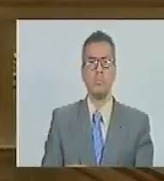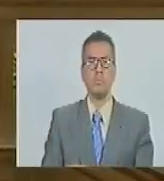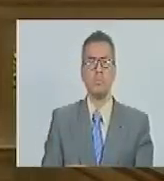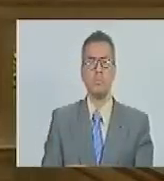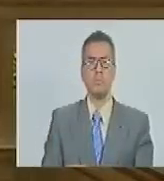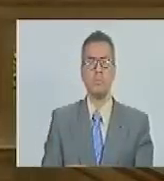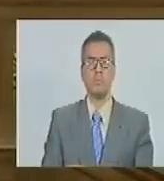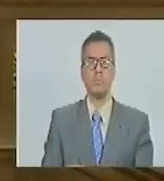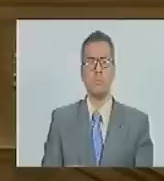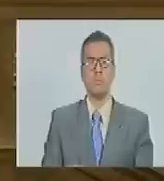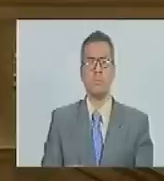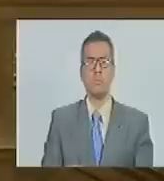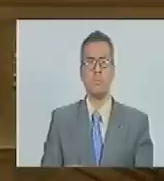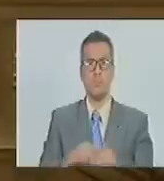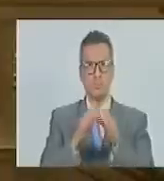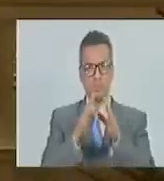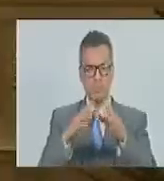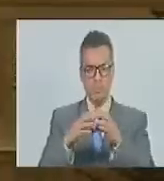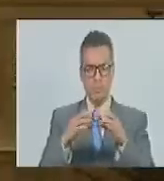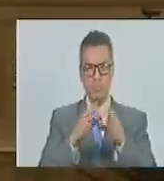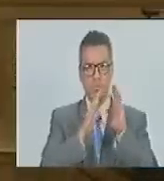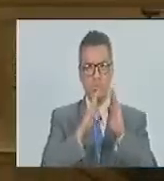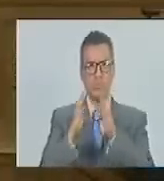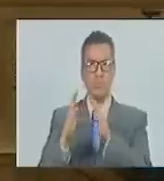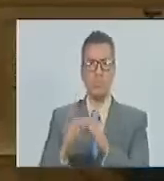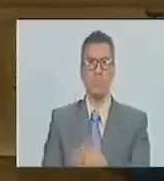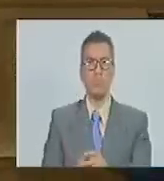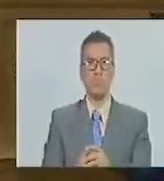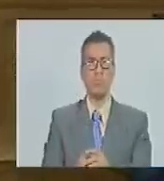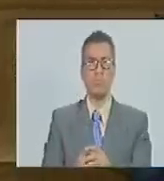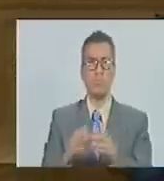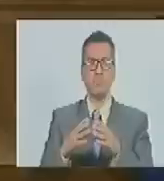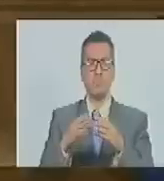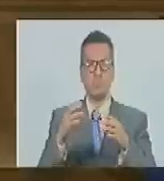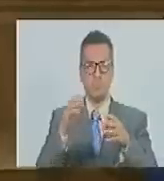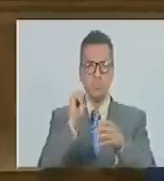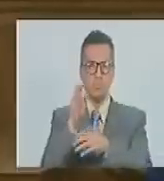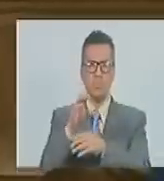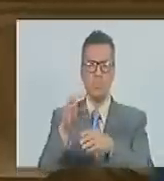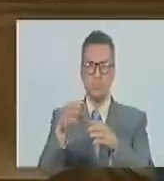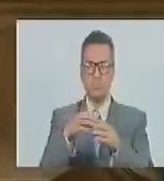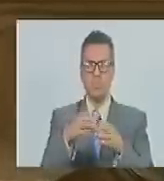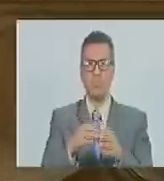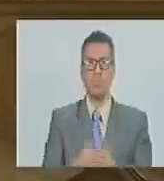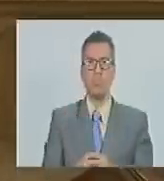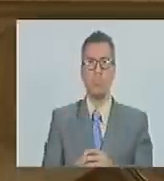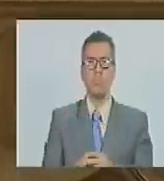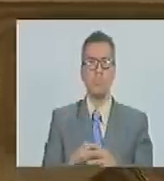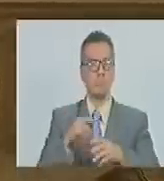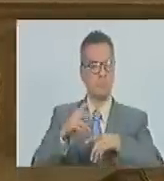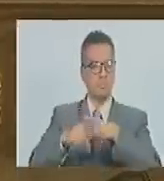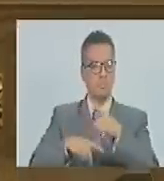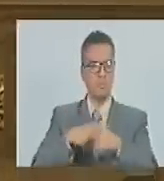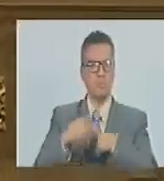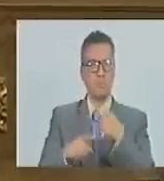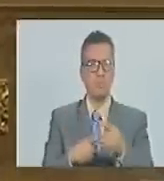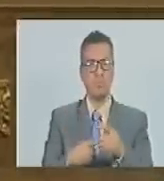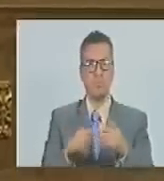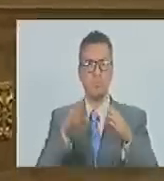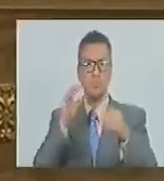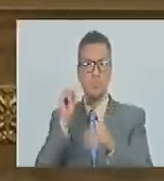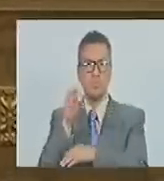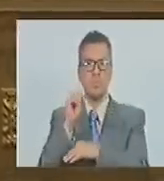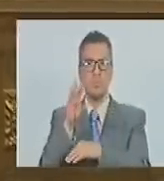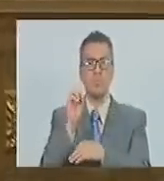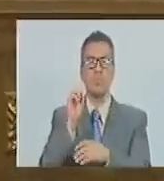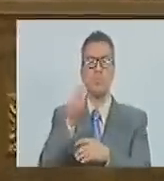fue organizado un extraordinario foro, un ciclo de conferencias